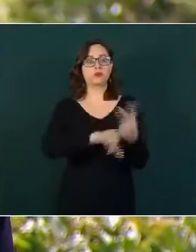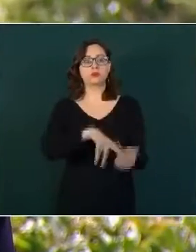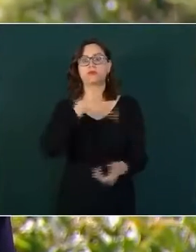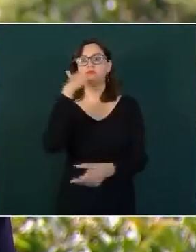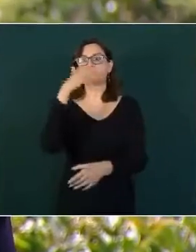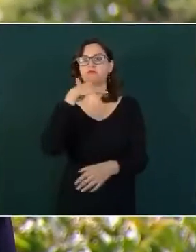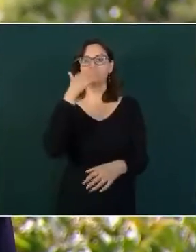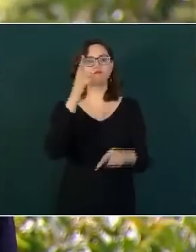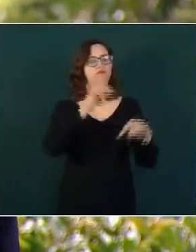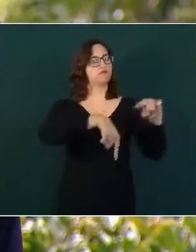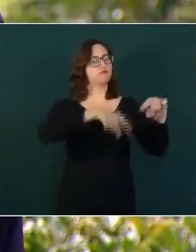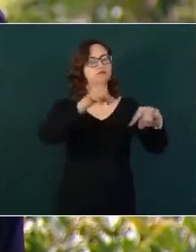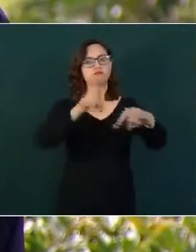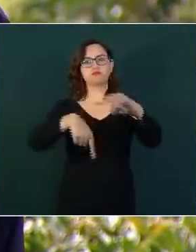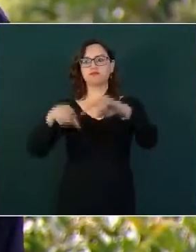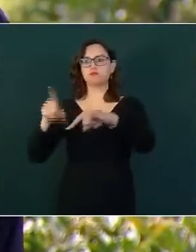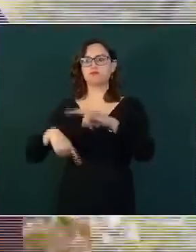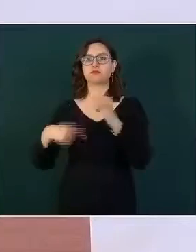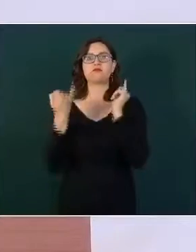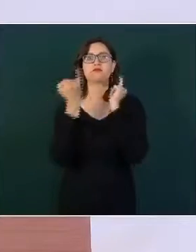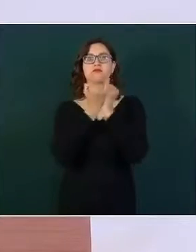defiende la soberanía,